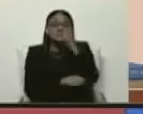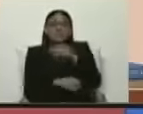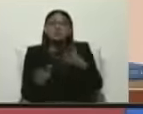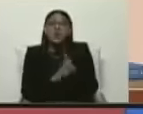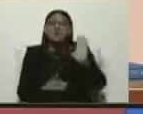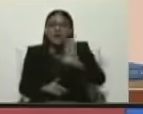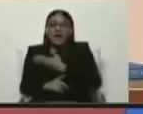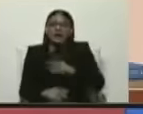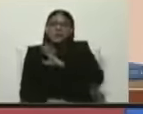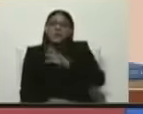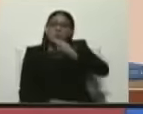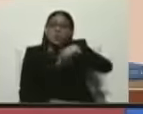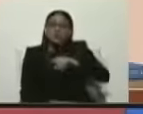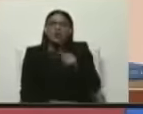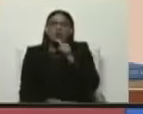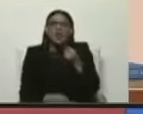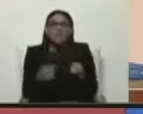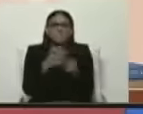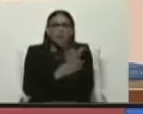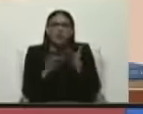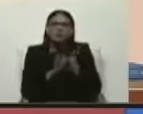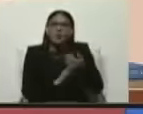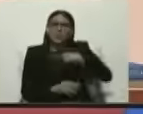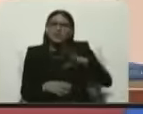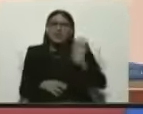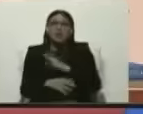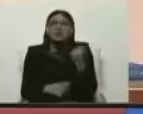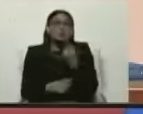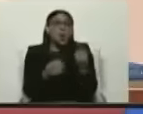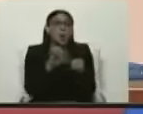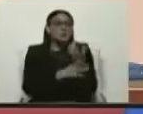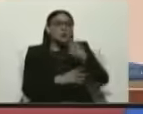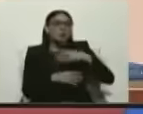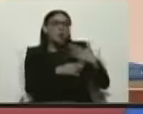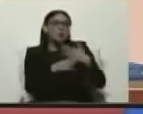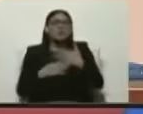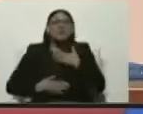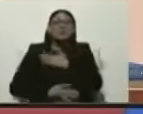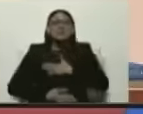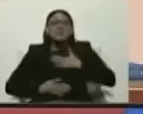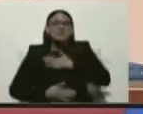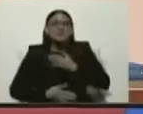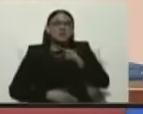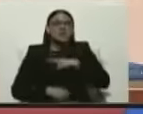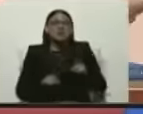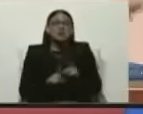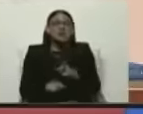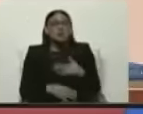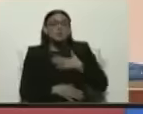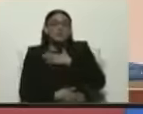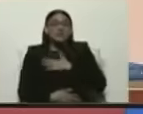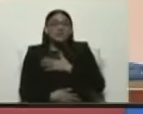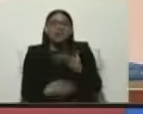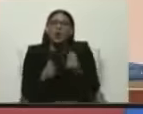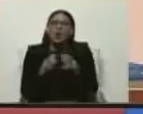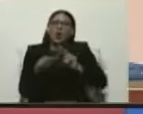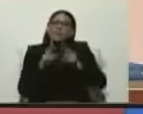Esa canción nació, así ven, sola, un grupo de compañeros, inspirados en qué, en la